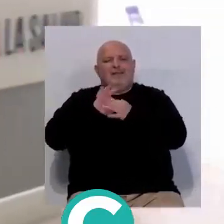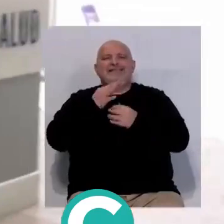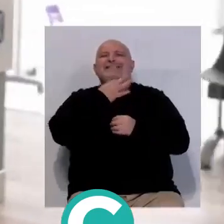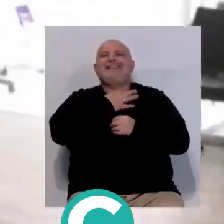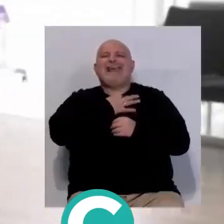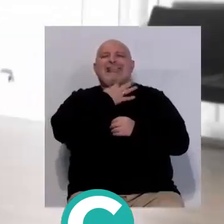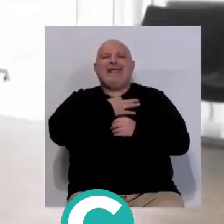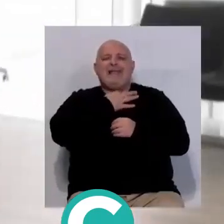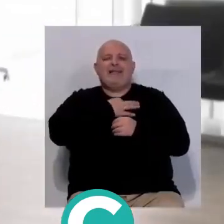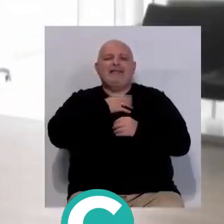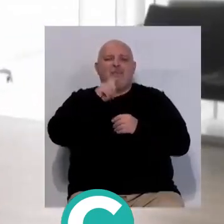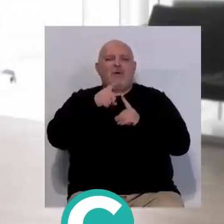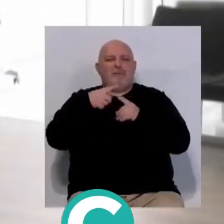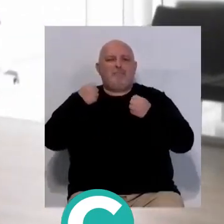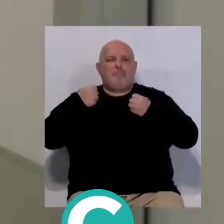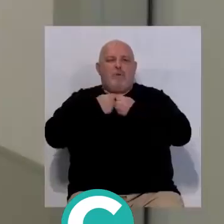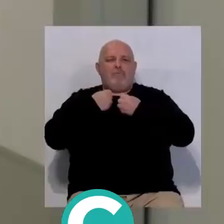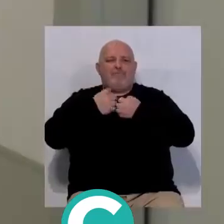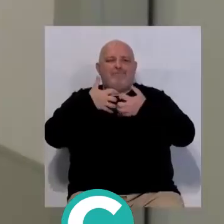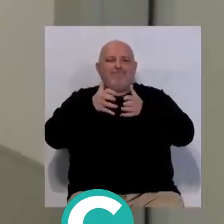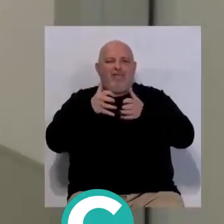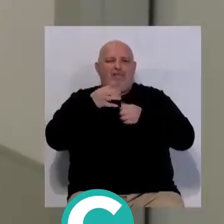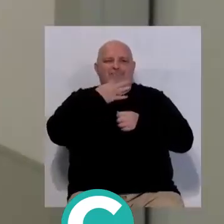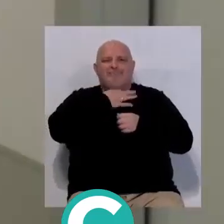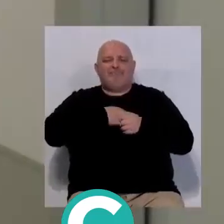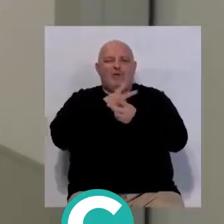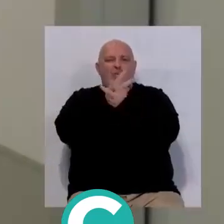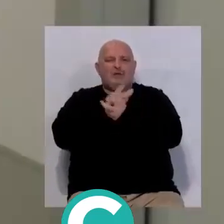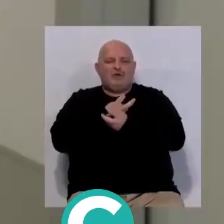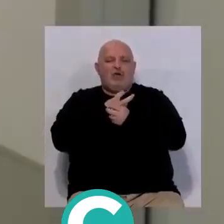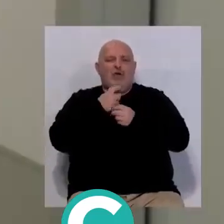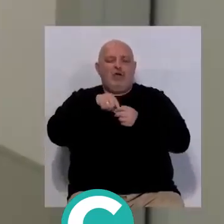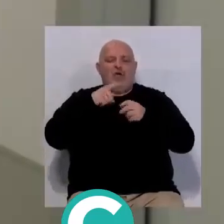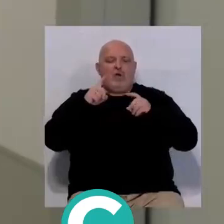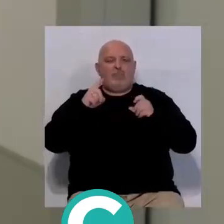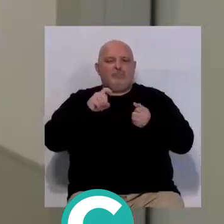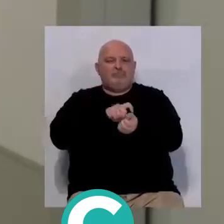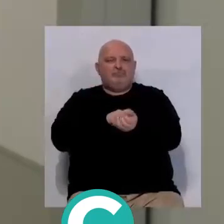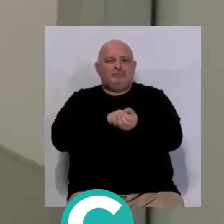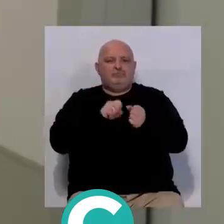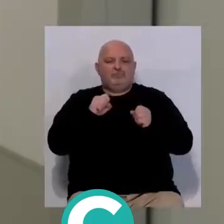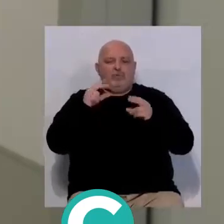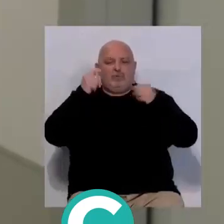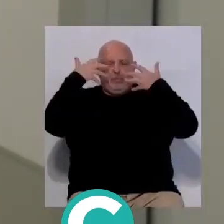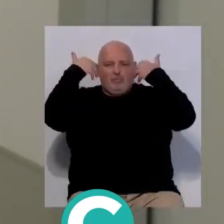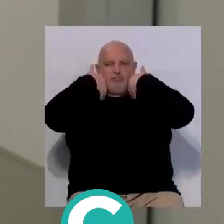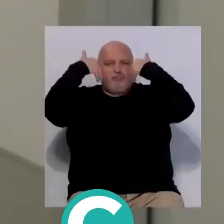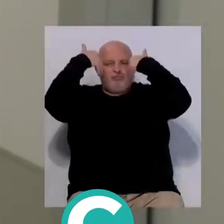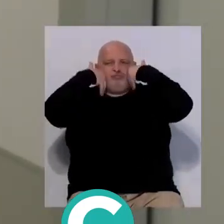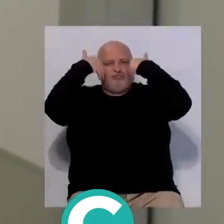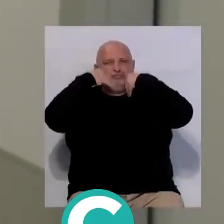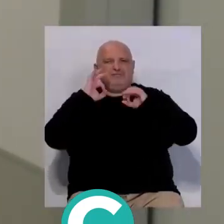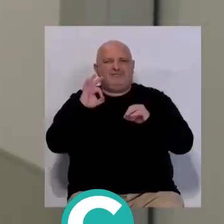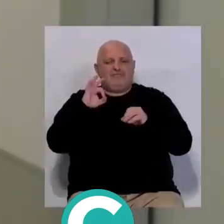y traumatismos torácicos, así como afecciones del sistema nervioso autónomo como la hipersudoración, un